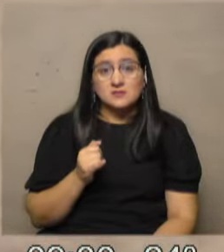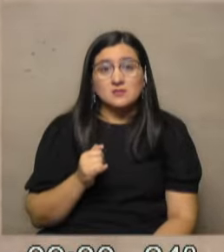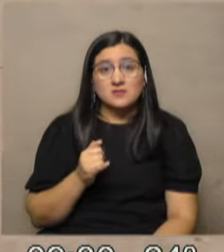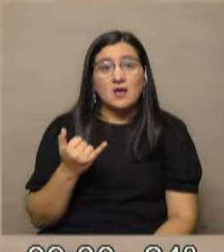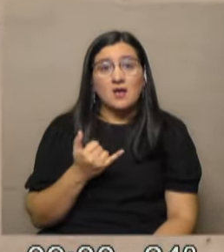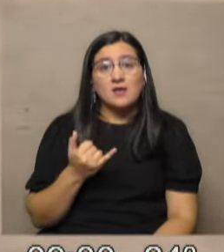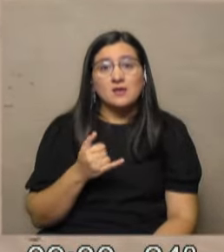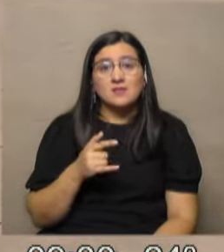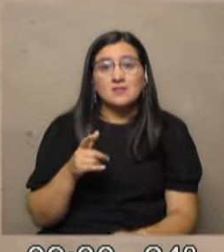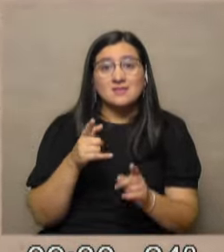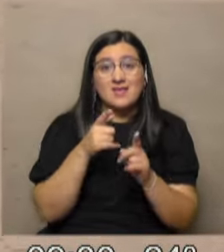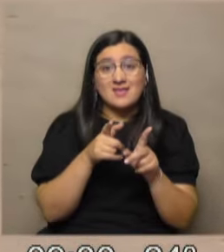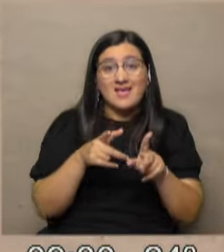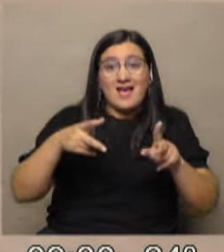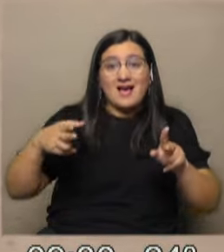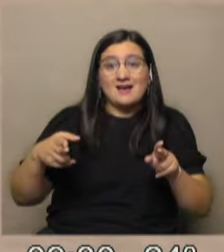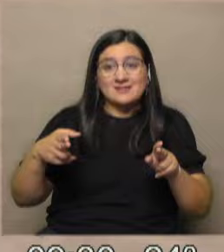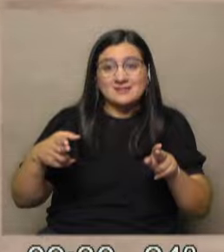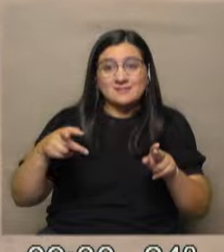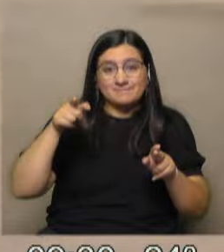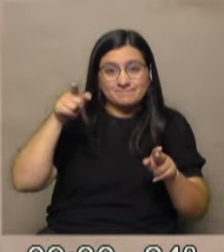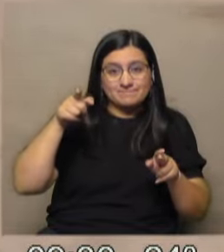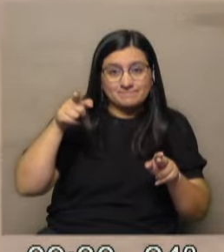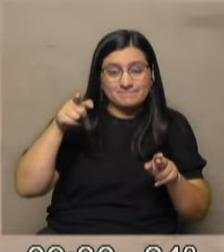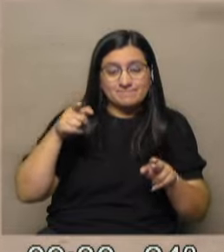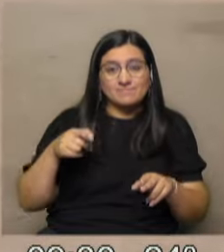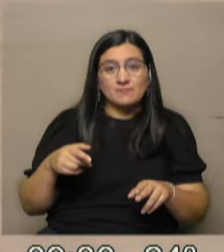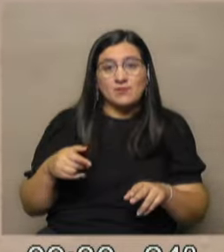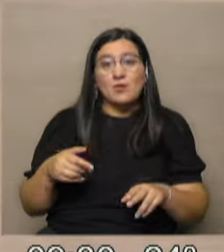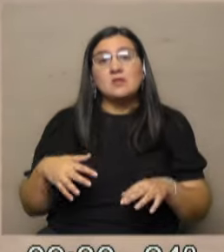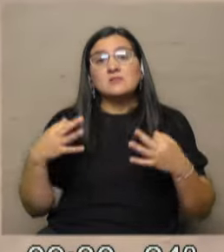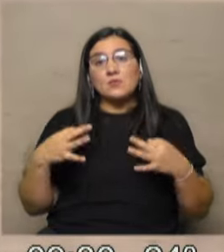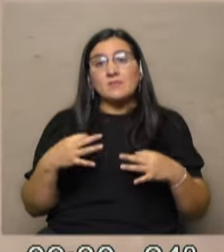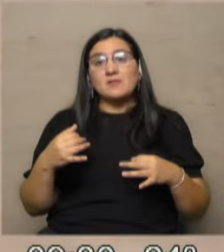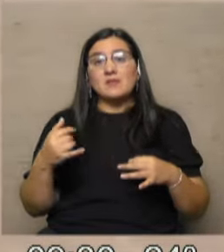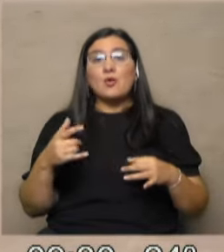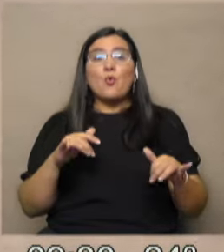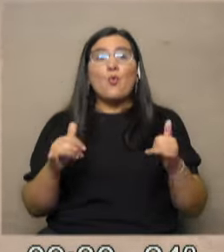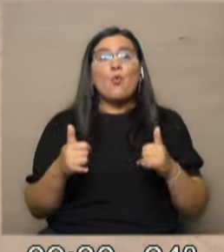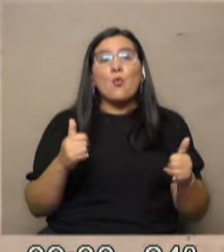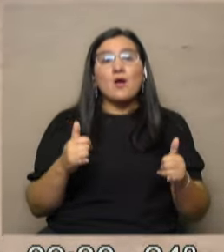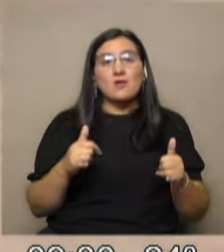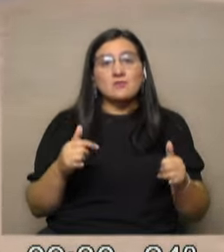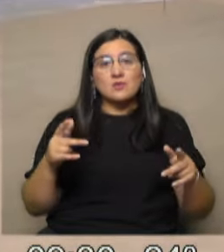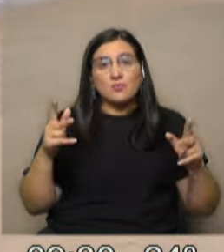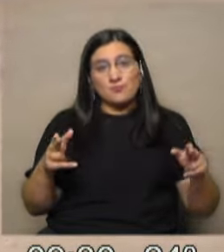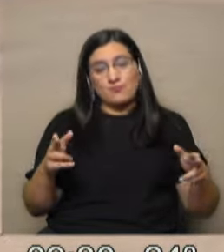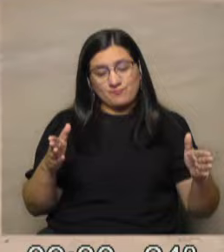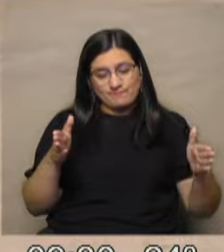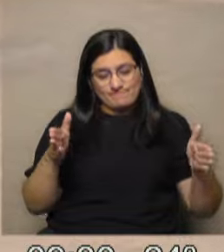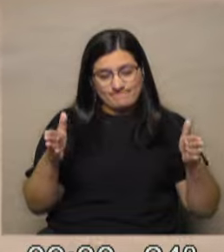roja desde aquí hasta allá, donde seguramente están los juegos inflables, que tienen una zona, por